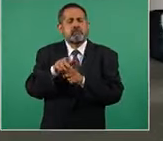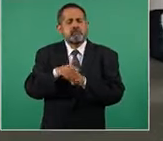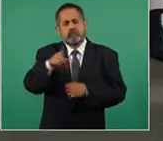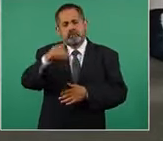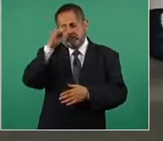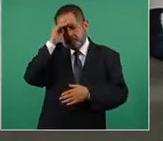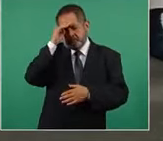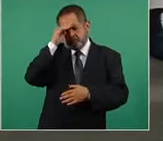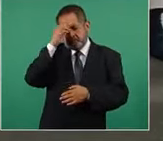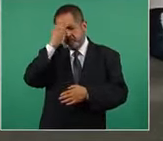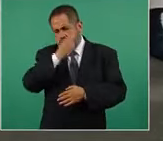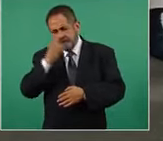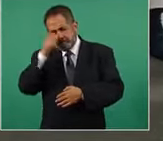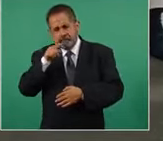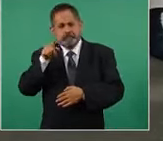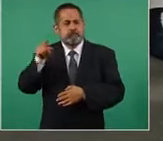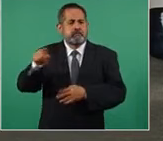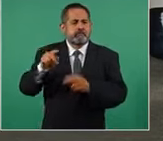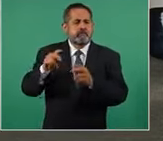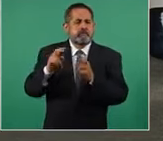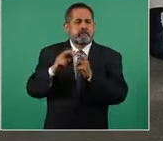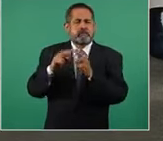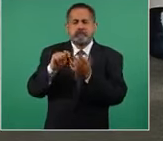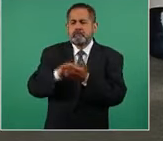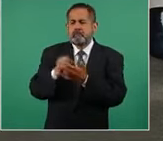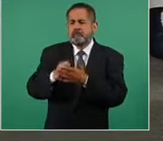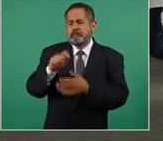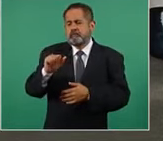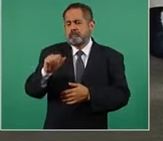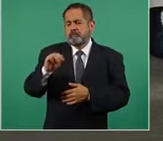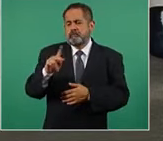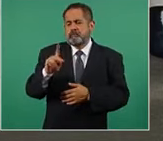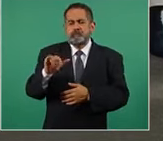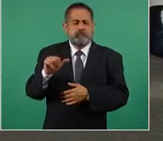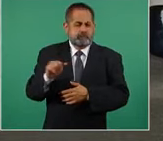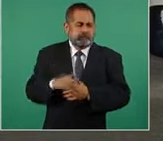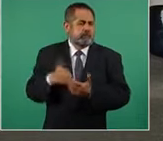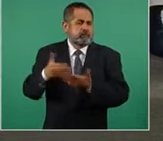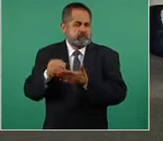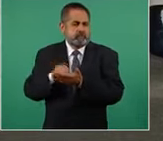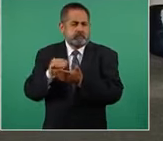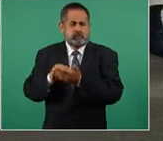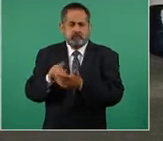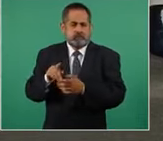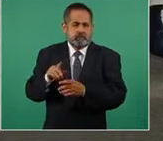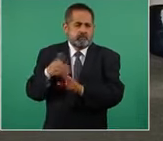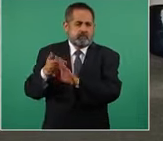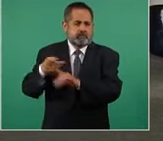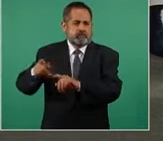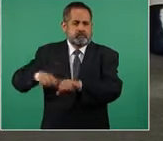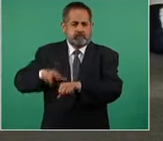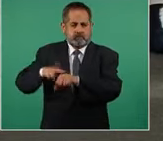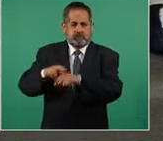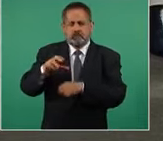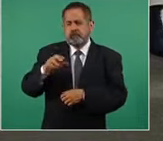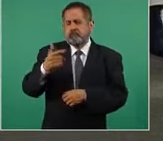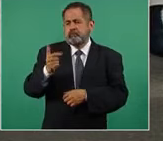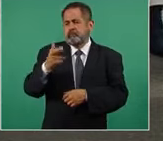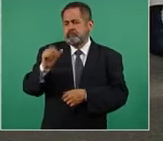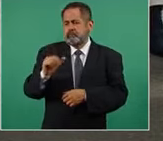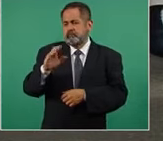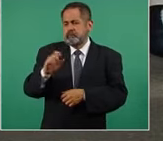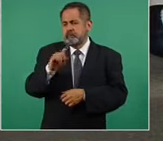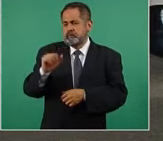usted ha hecho sobre la situación de Tamaulipas. Actualmente está la investigación en contra del gobernador García Cabeza de Vaca,